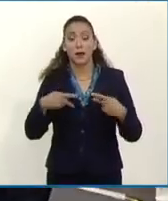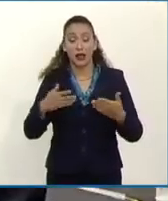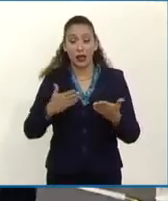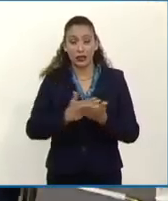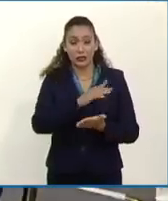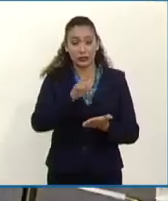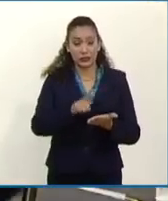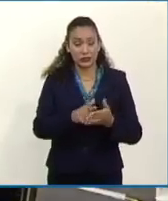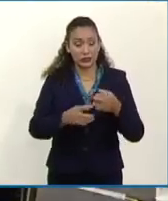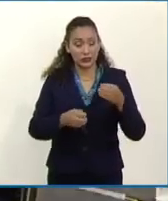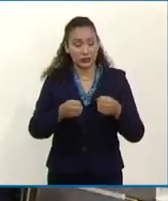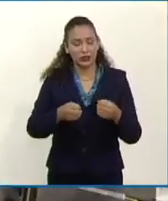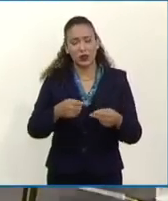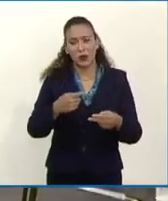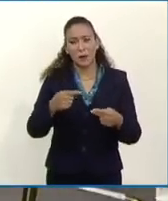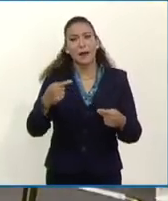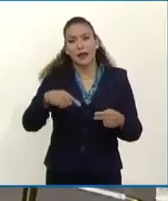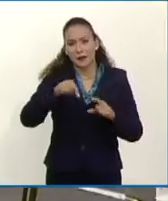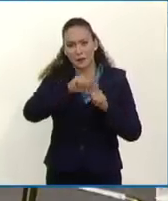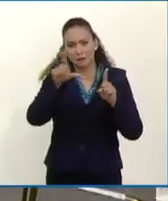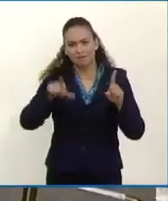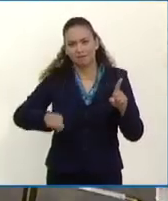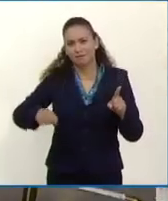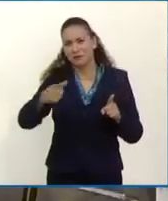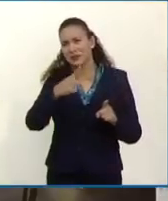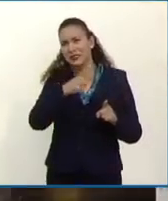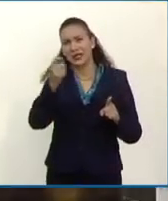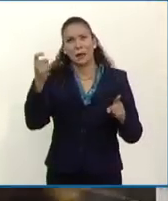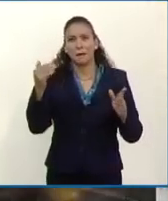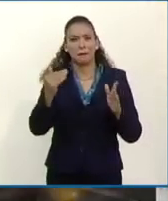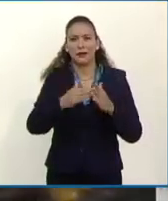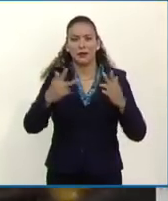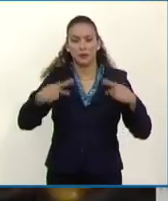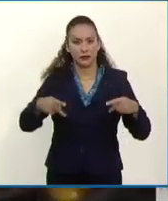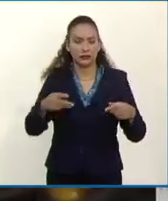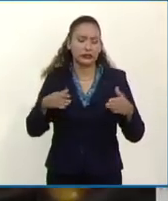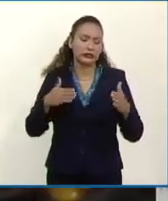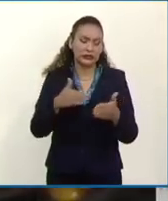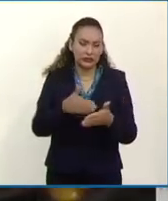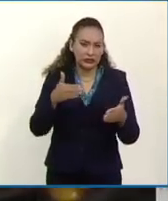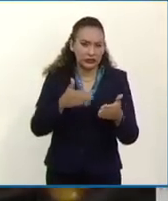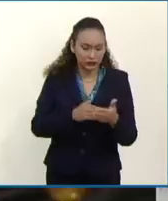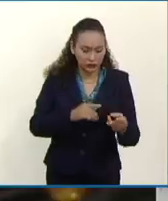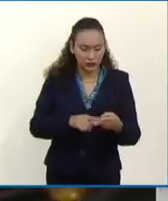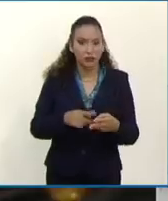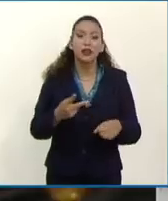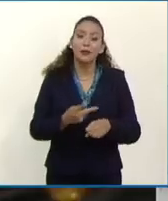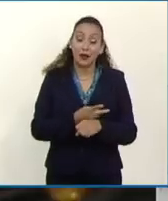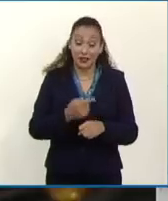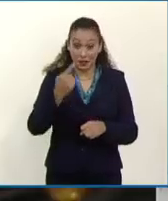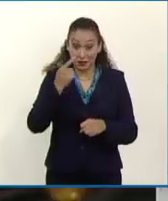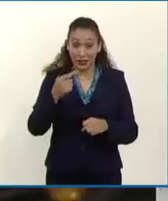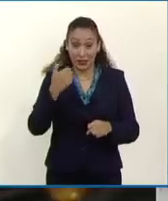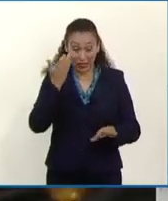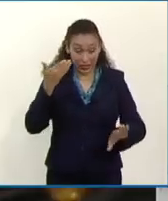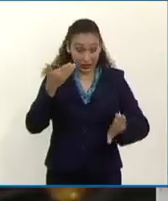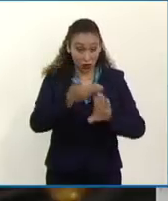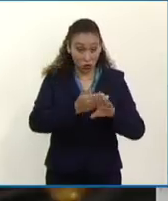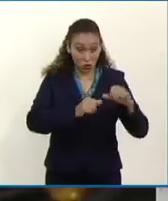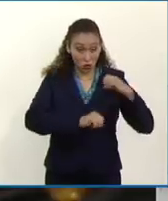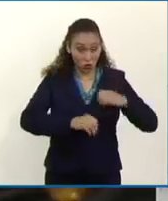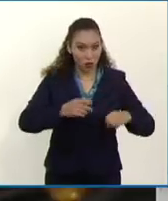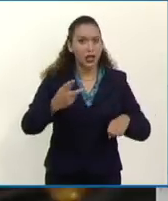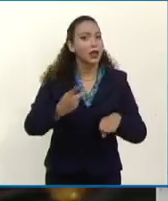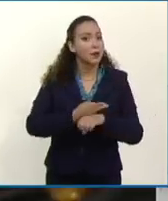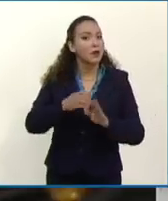a cientos de miles de mexicanos, lo que retarda la resolución de los asuntos y repercute en la salud